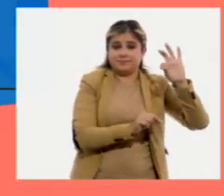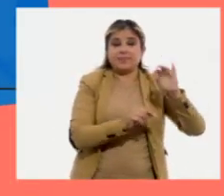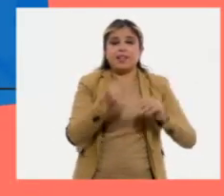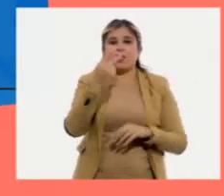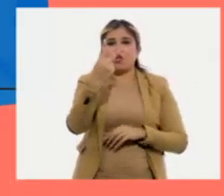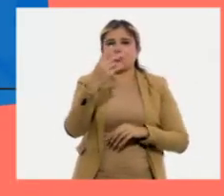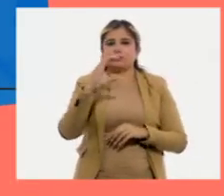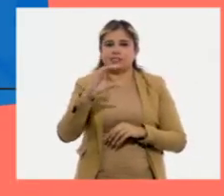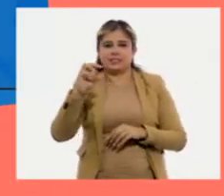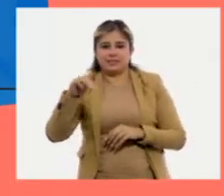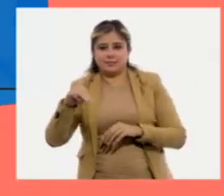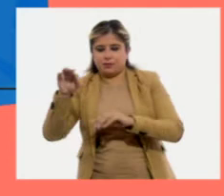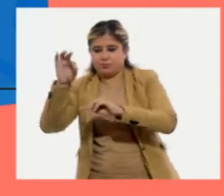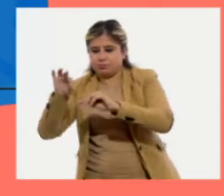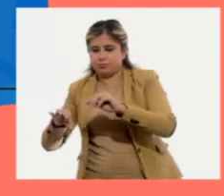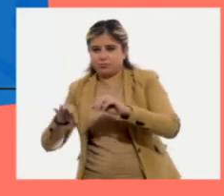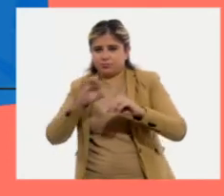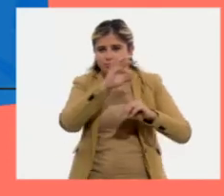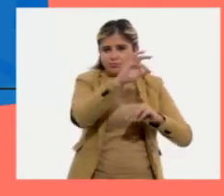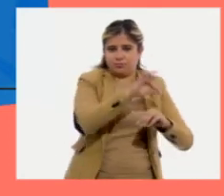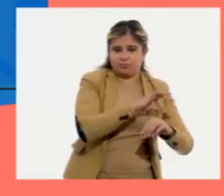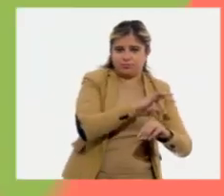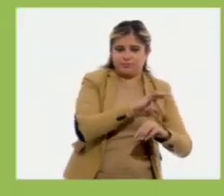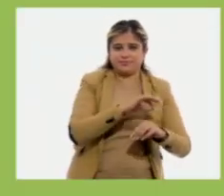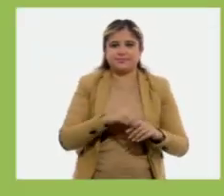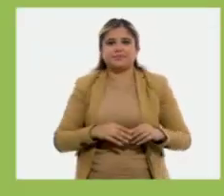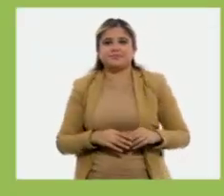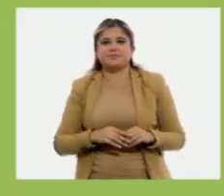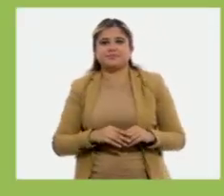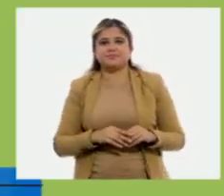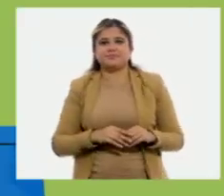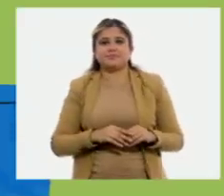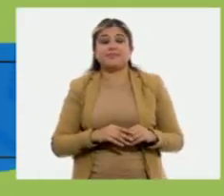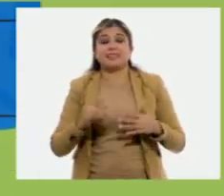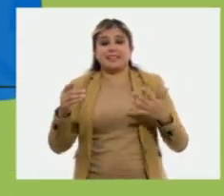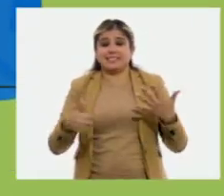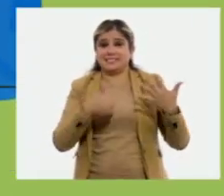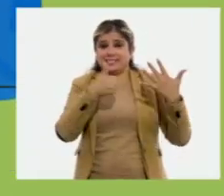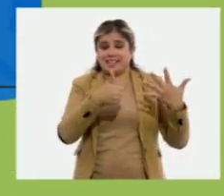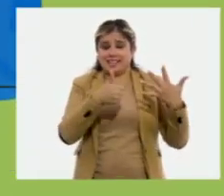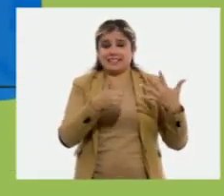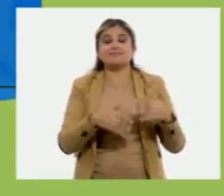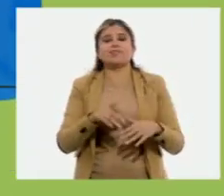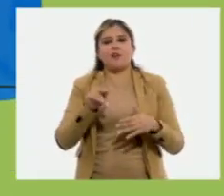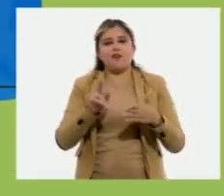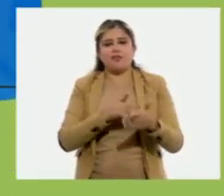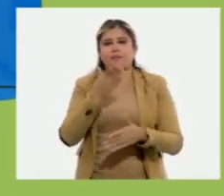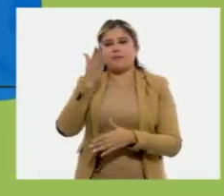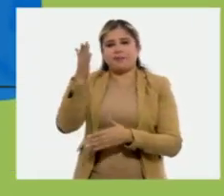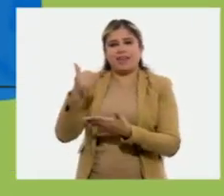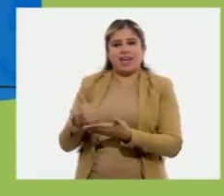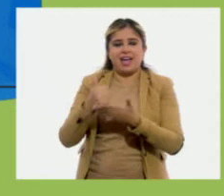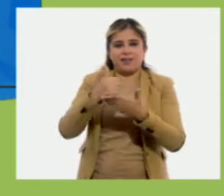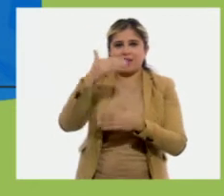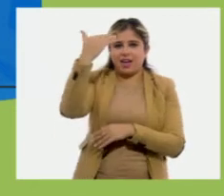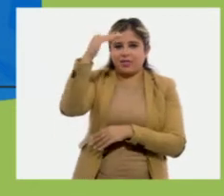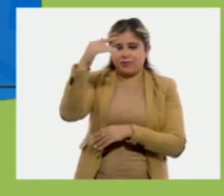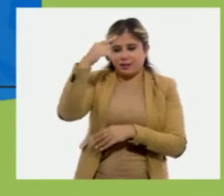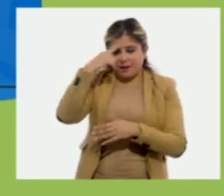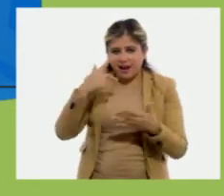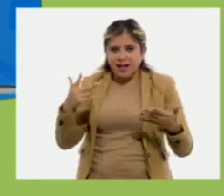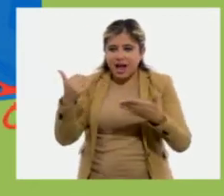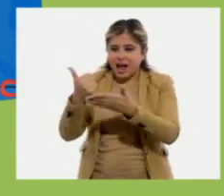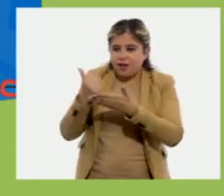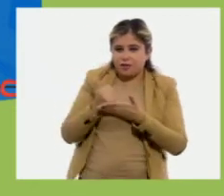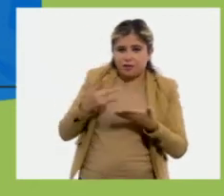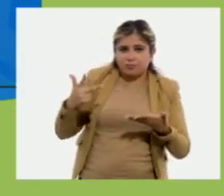2 centímetros de alto arriba y abajo. 6. Nuevamente pide ayuda a un adulto para recortar